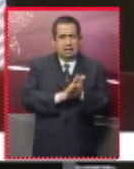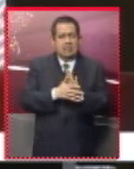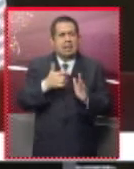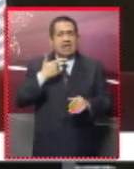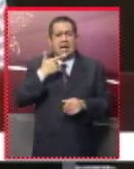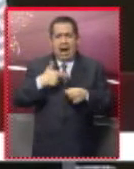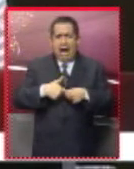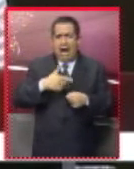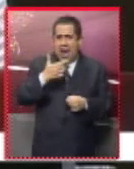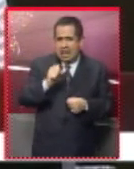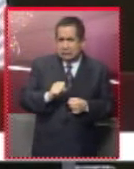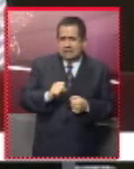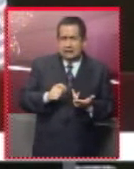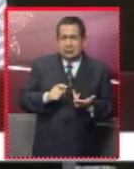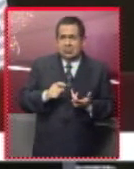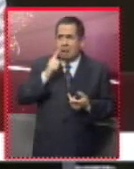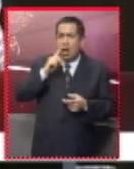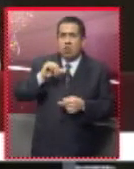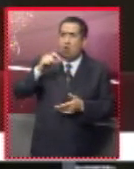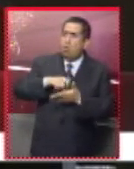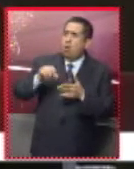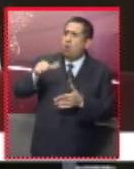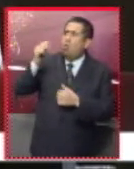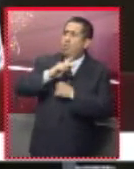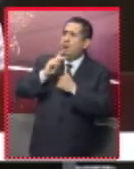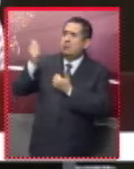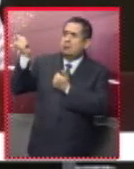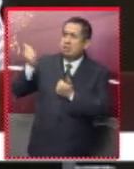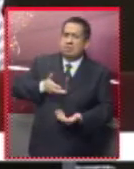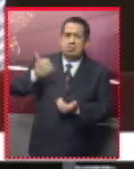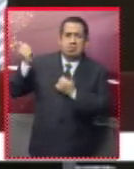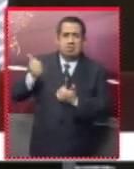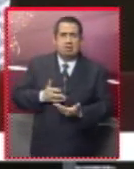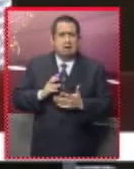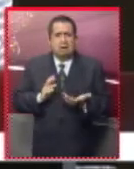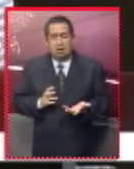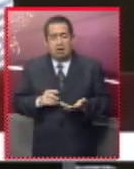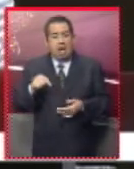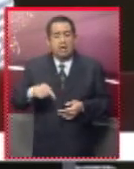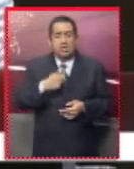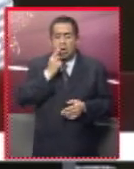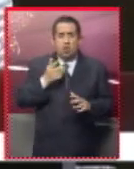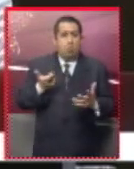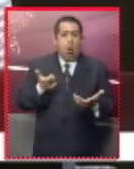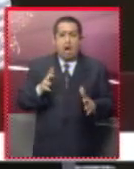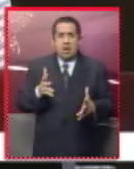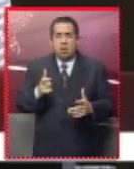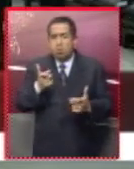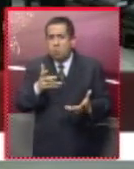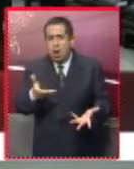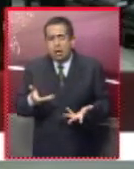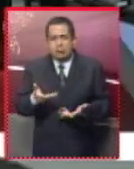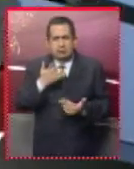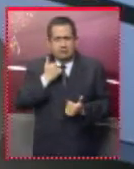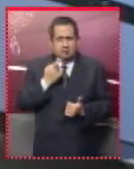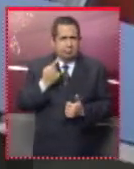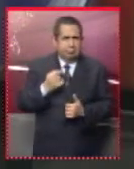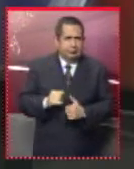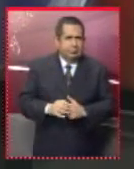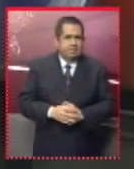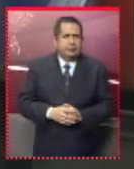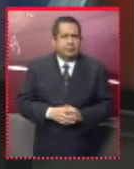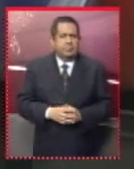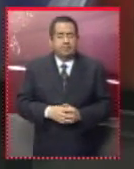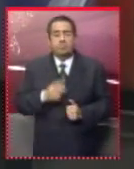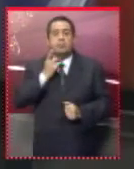de importar gasolinas, mientras que nos han dicho que no hay dinero para esa inversión.